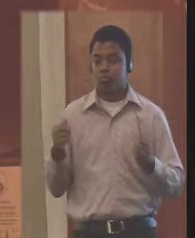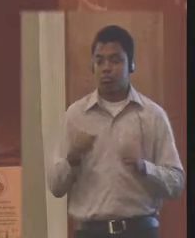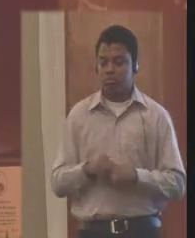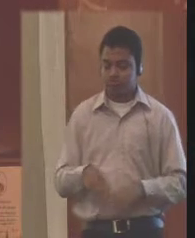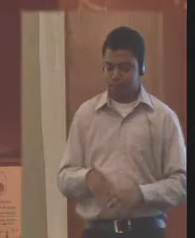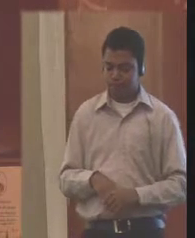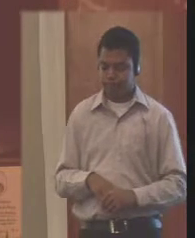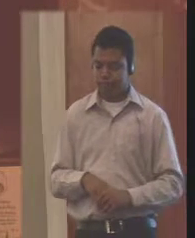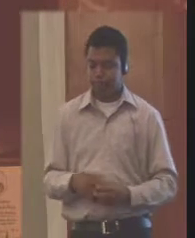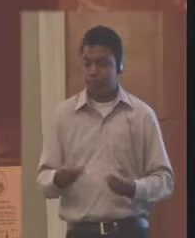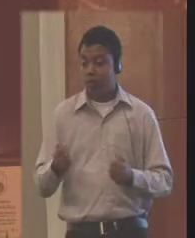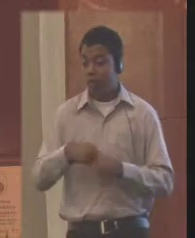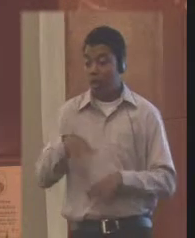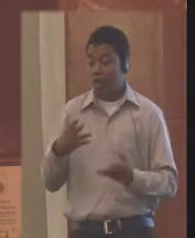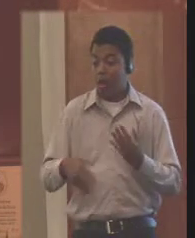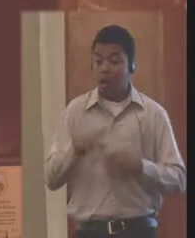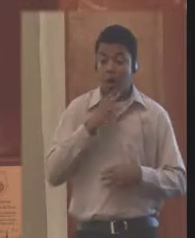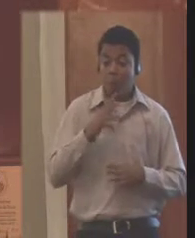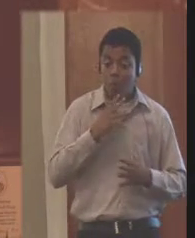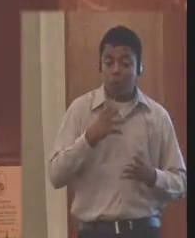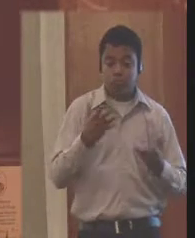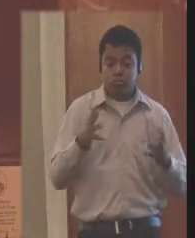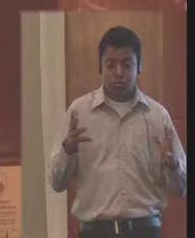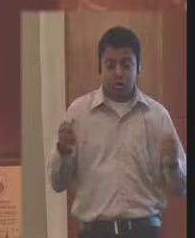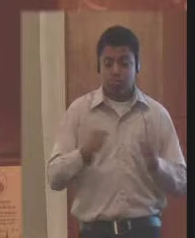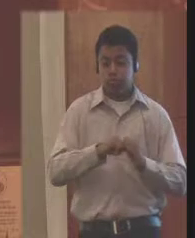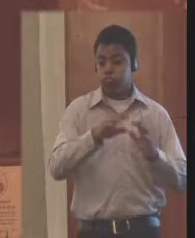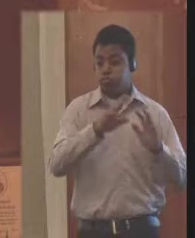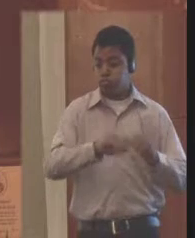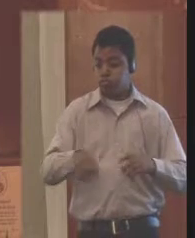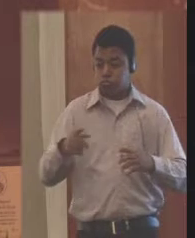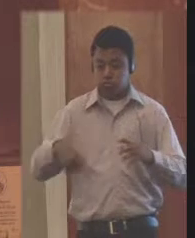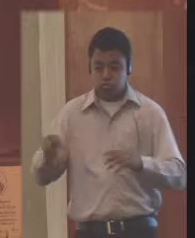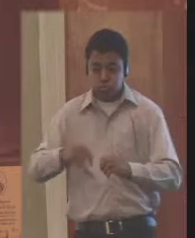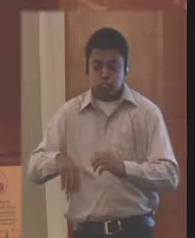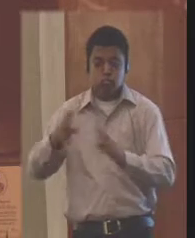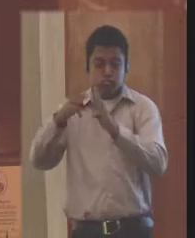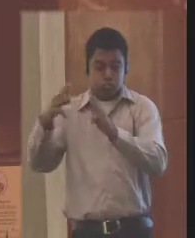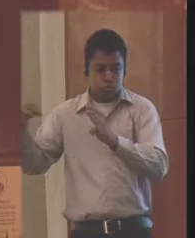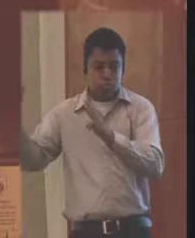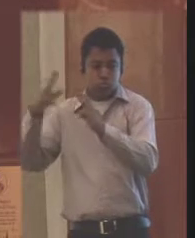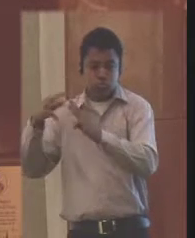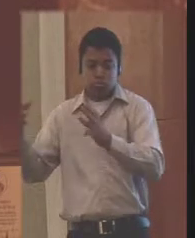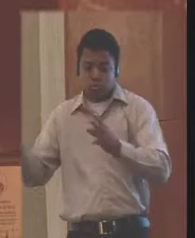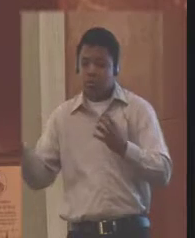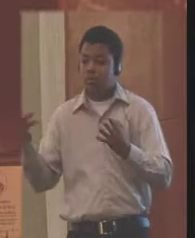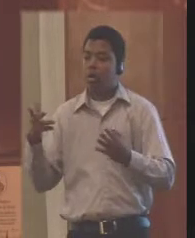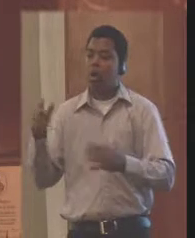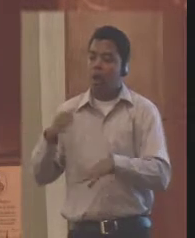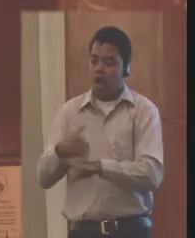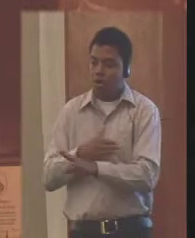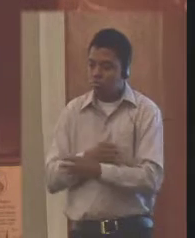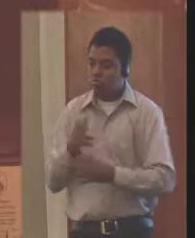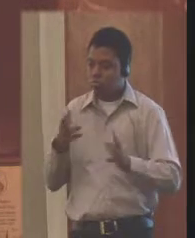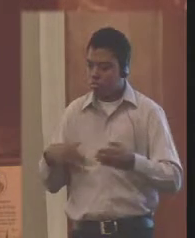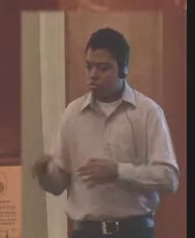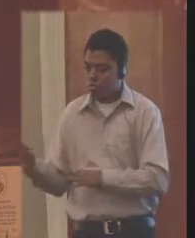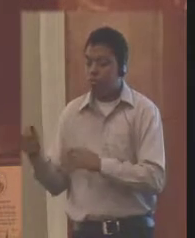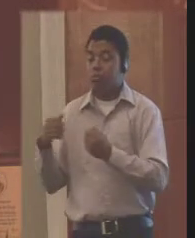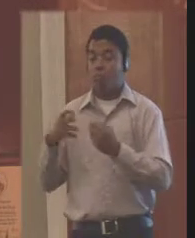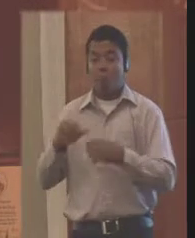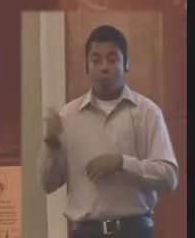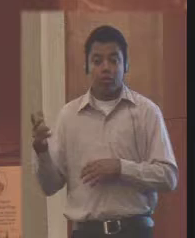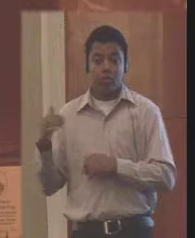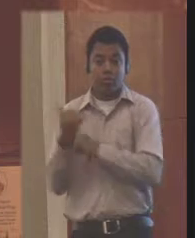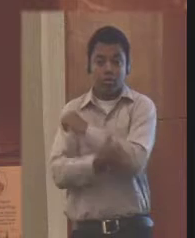presentaciones de Salvador Pérez de México, pueden recordarse cómo funciona un esquema completo como de este país. Ellos cuentan con